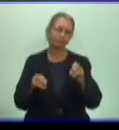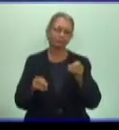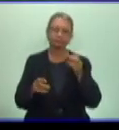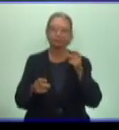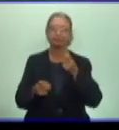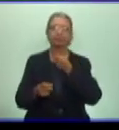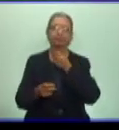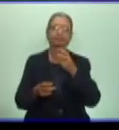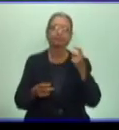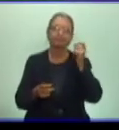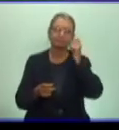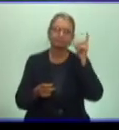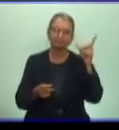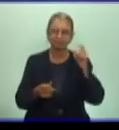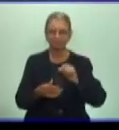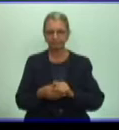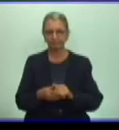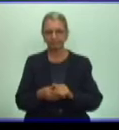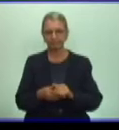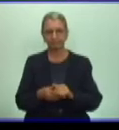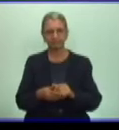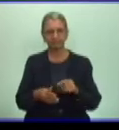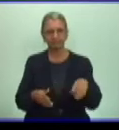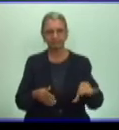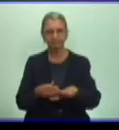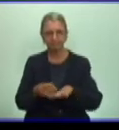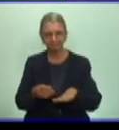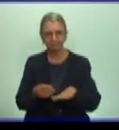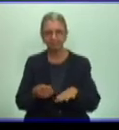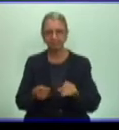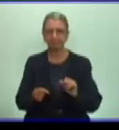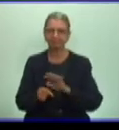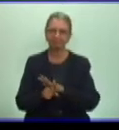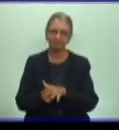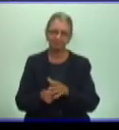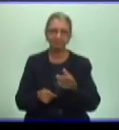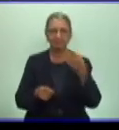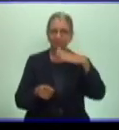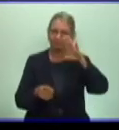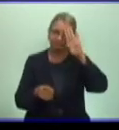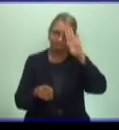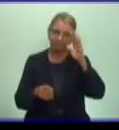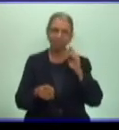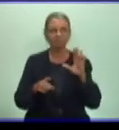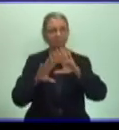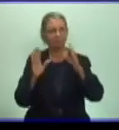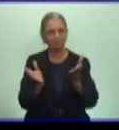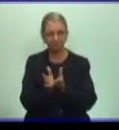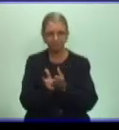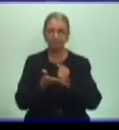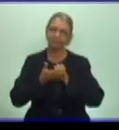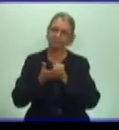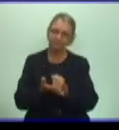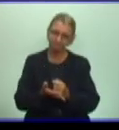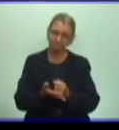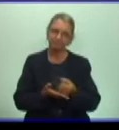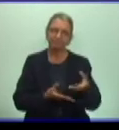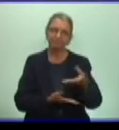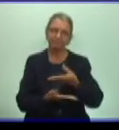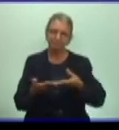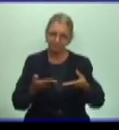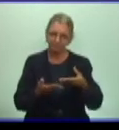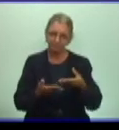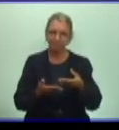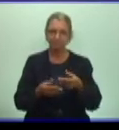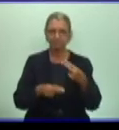en la situación, en las condiciones en que se encuentra el país y el mundo. Es ayudar, es colaborar y bueno, hacer